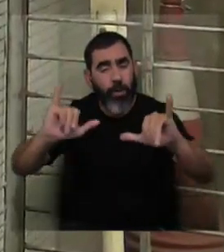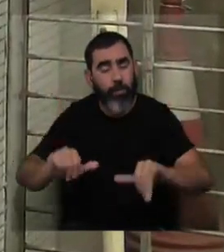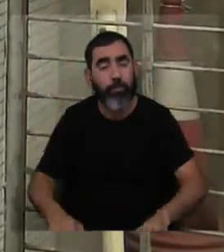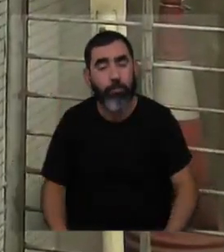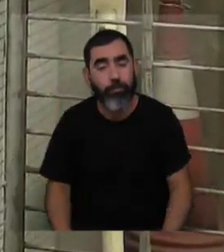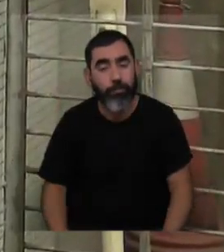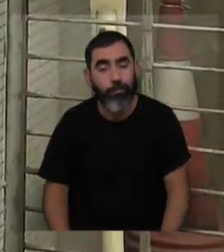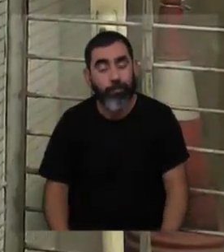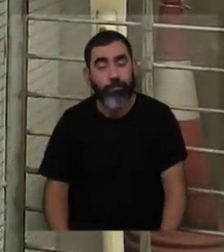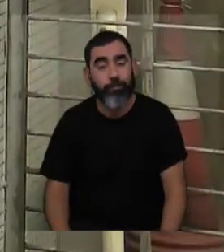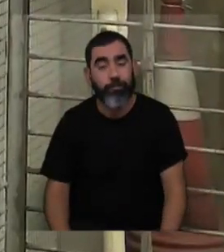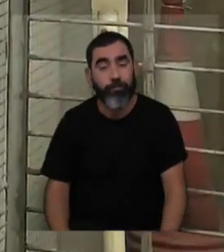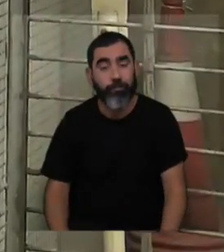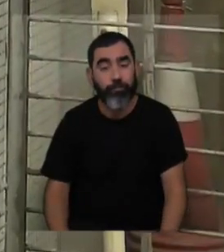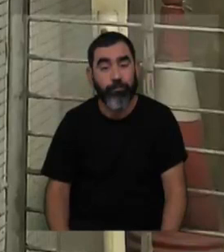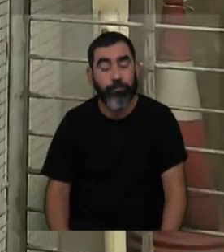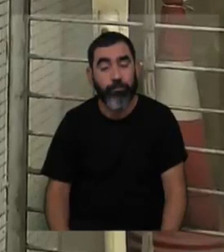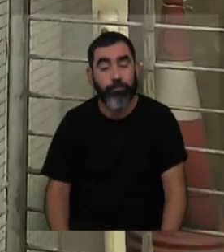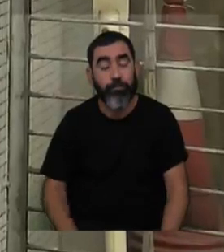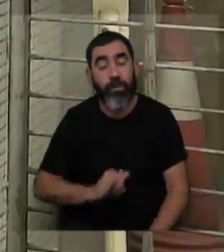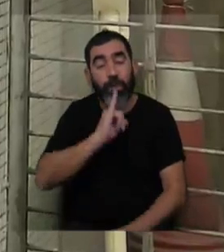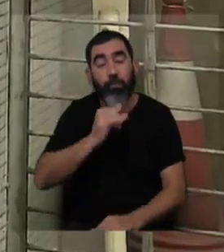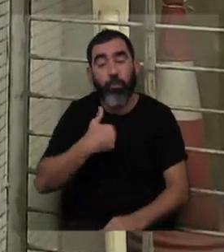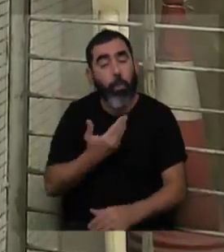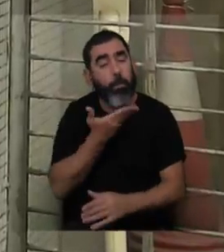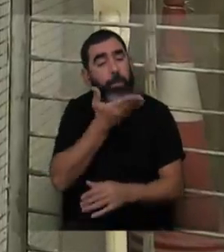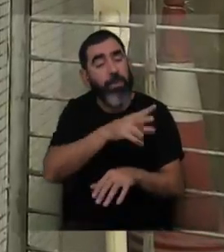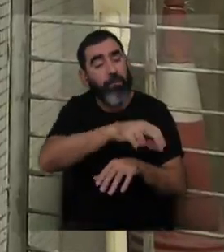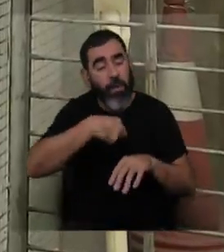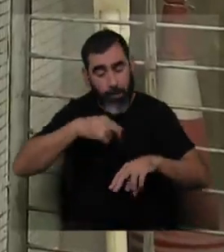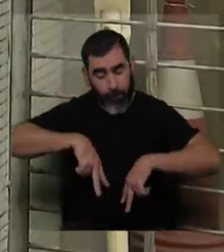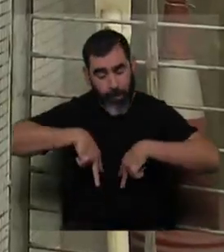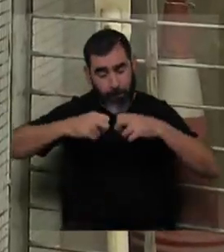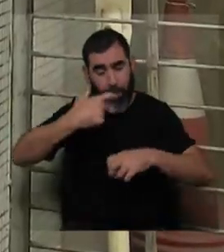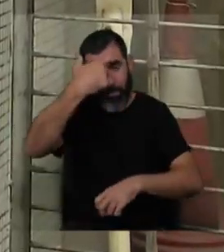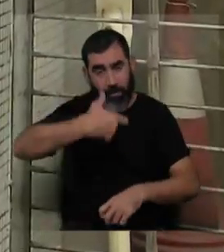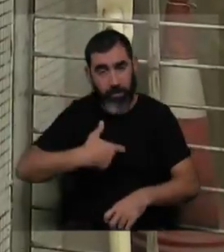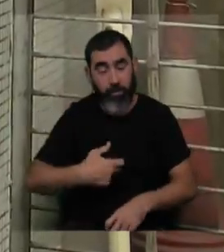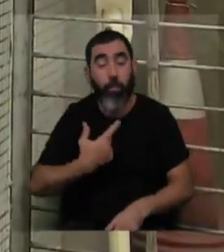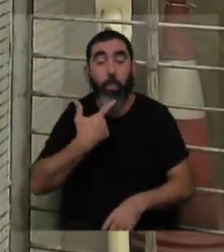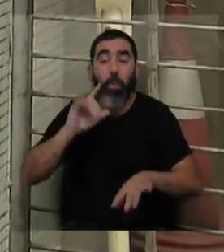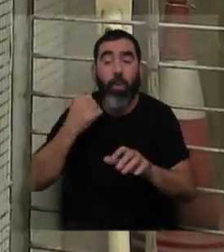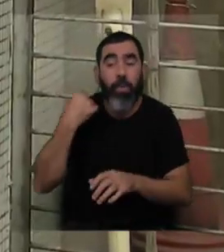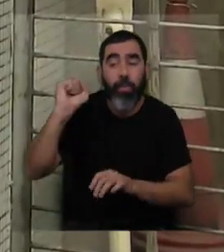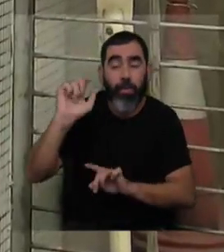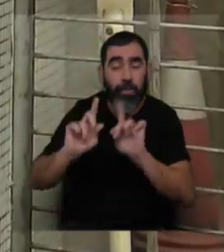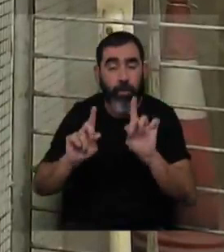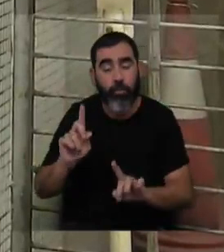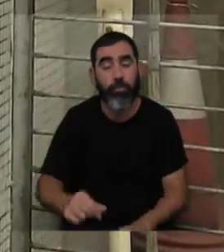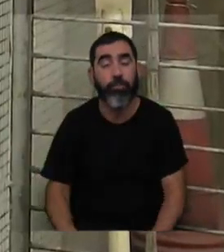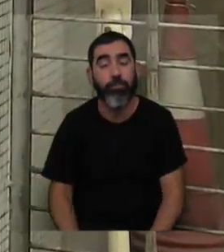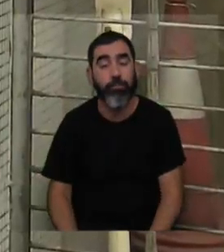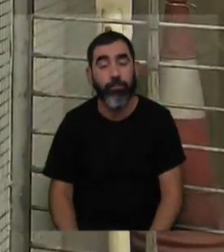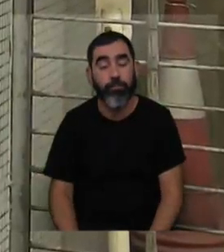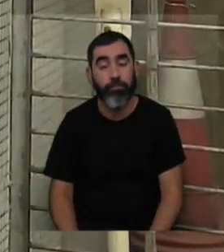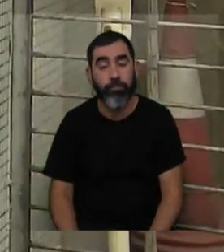hace poco más de una hora, justamente comunicó que pidió a Fiscalía que haya una investigación por si se cometió algún tipo de